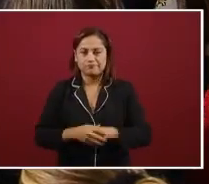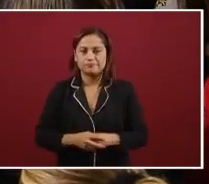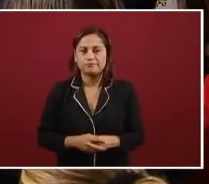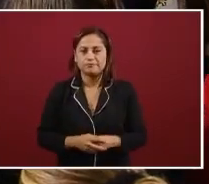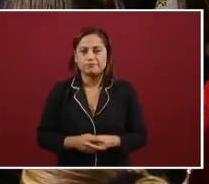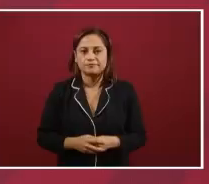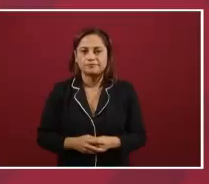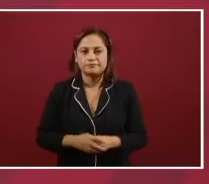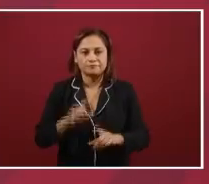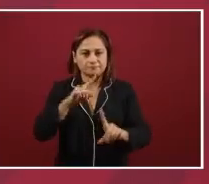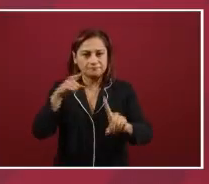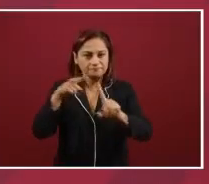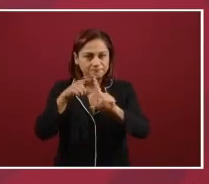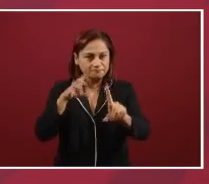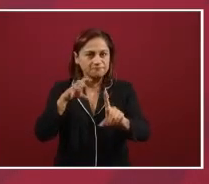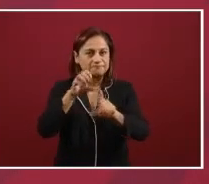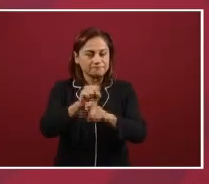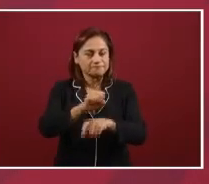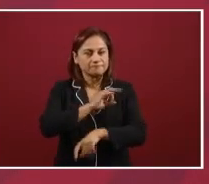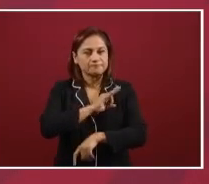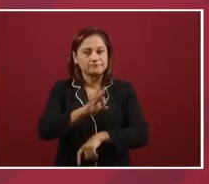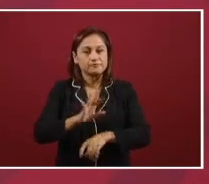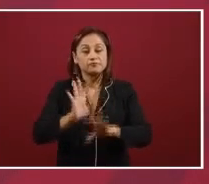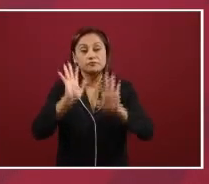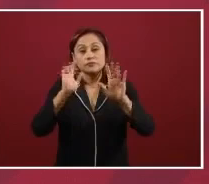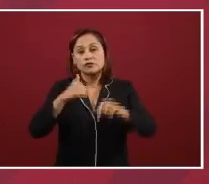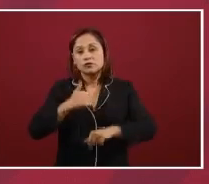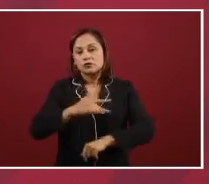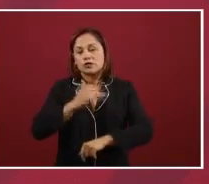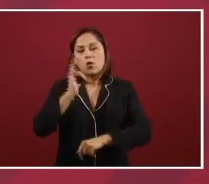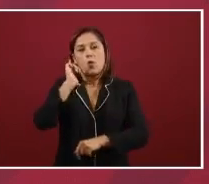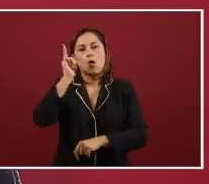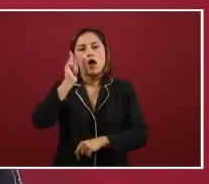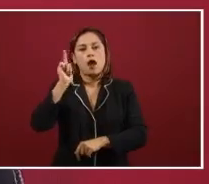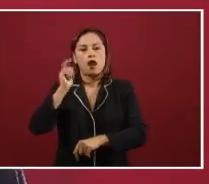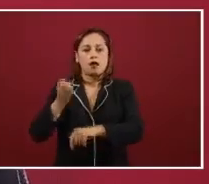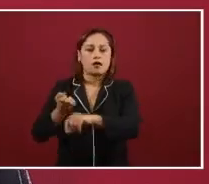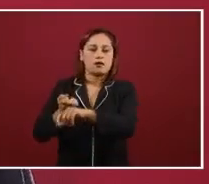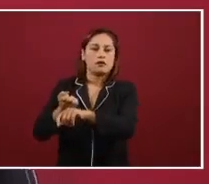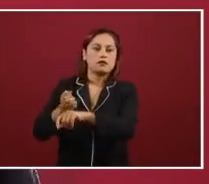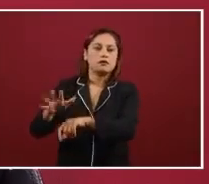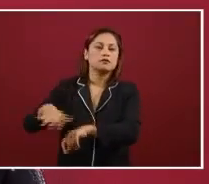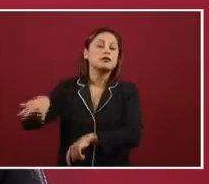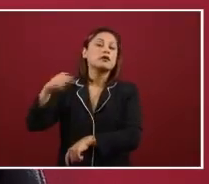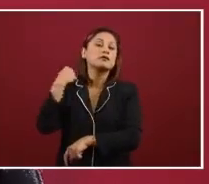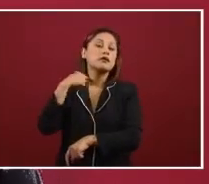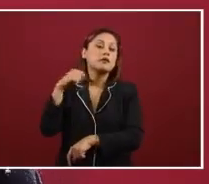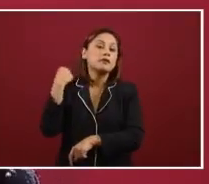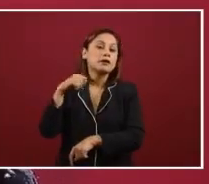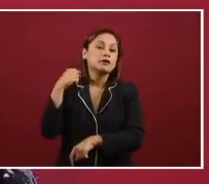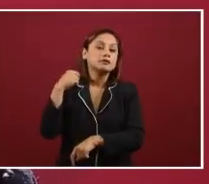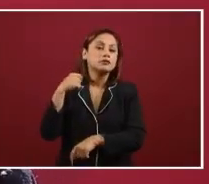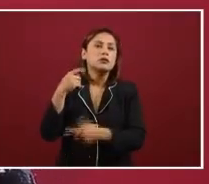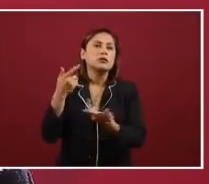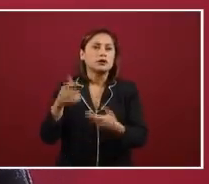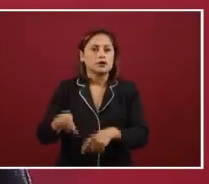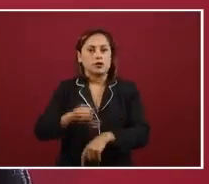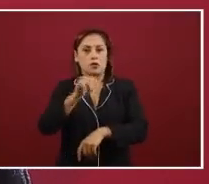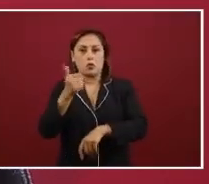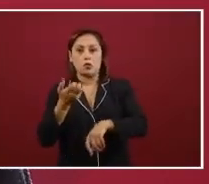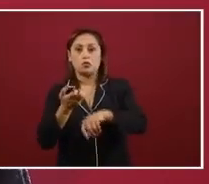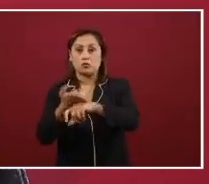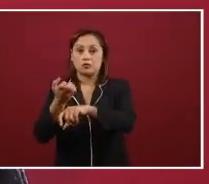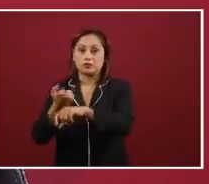que en el caso de Tabasco y en otros estados no